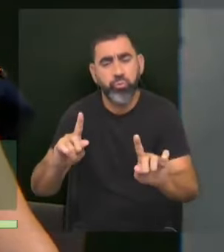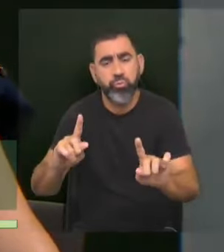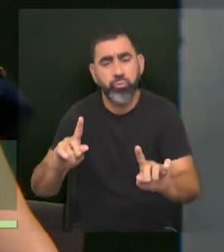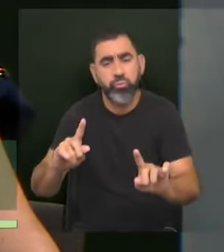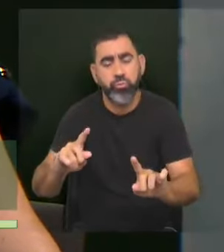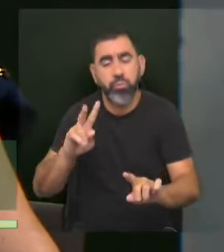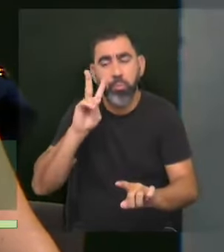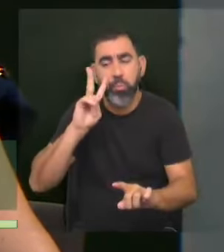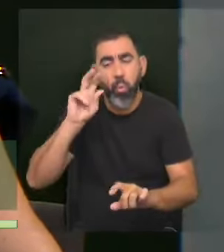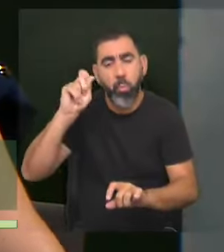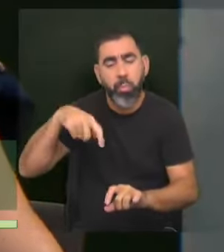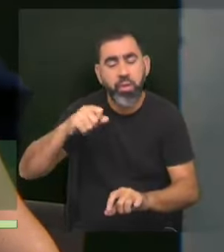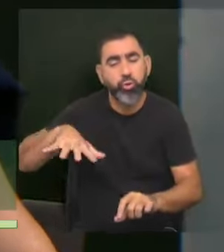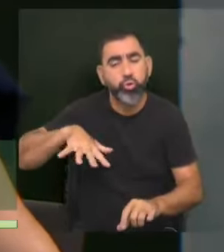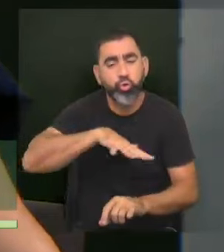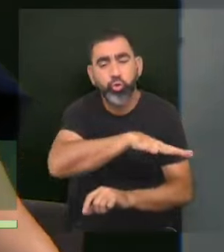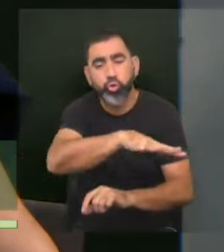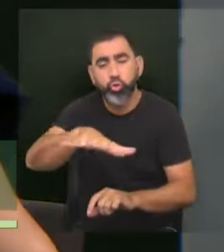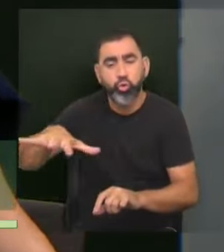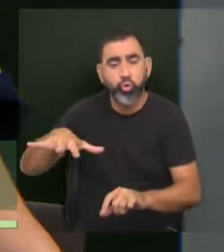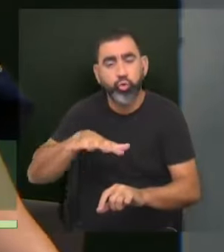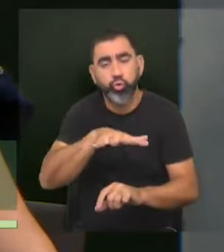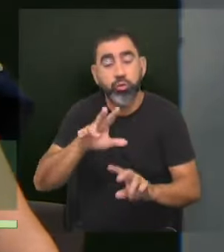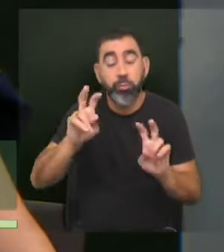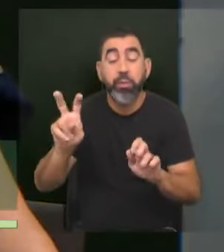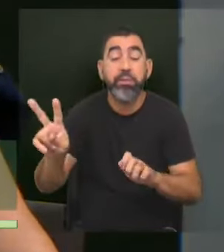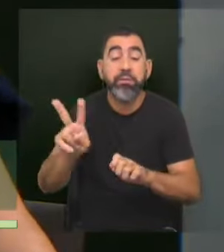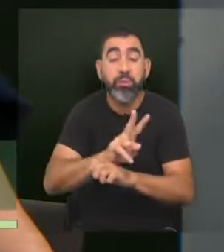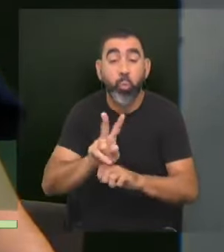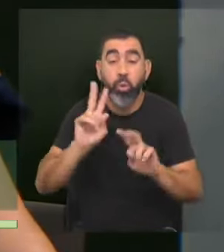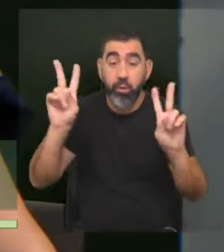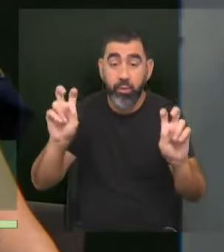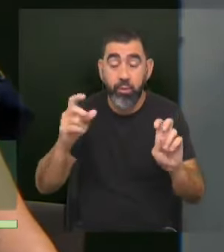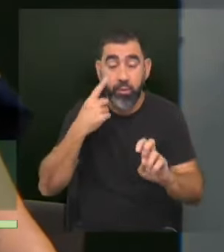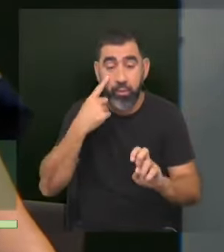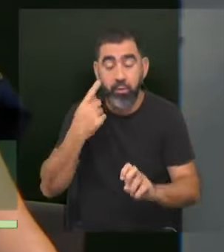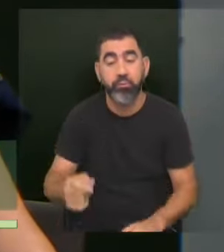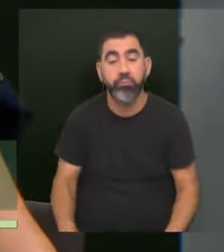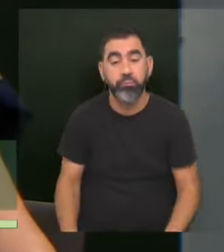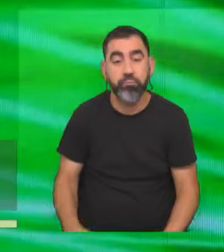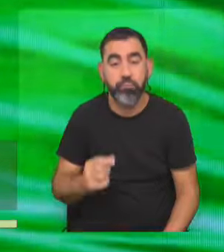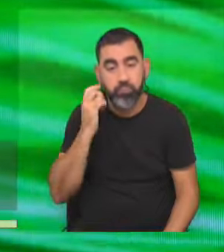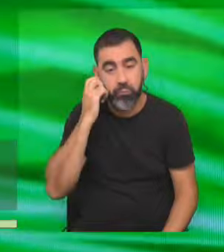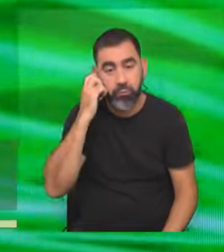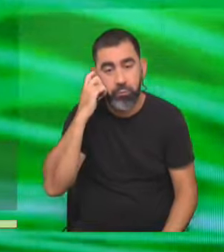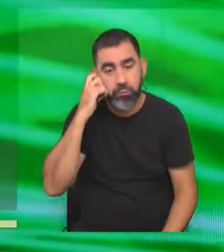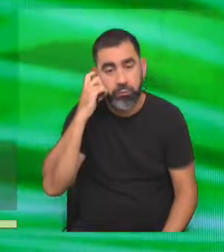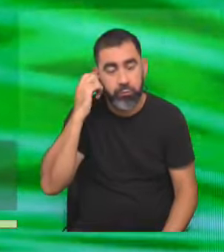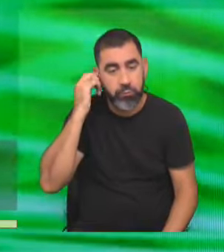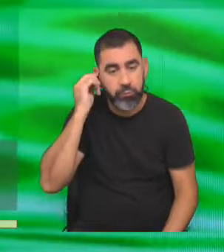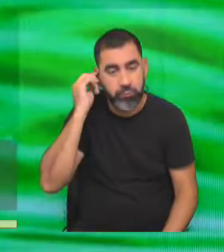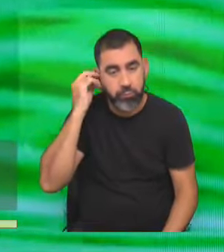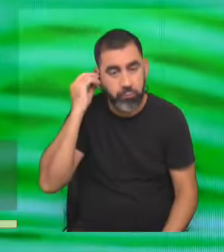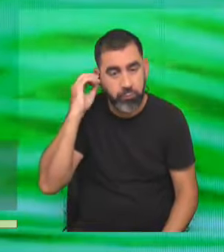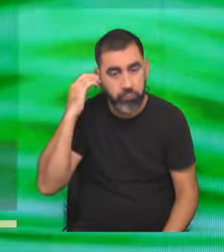sociología con respecto a este fenómeno de no sé si llamar también seguridad que que estamos viviendo Pero sobre todo violencia si